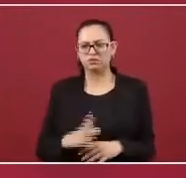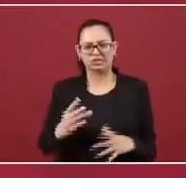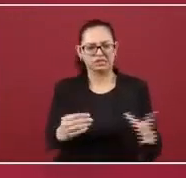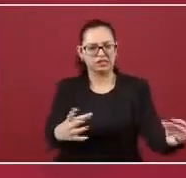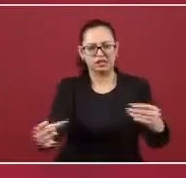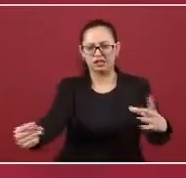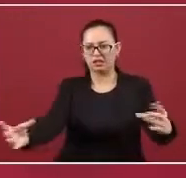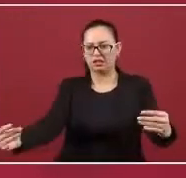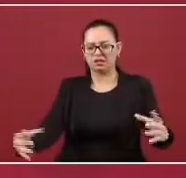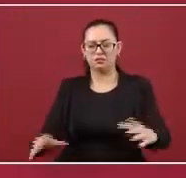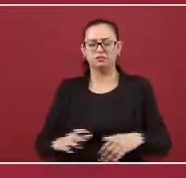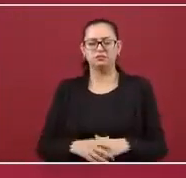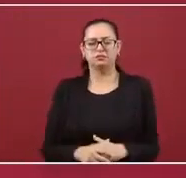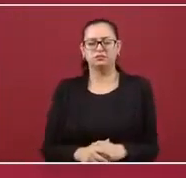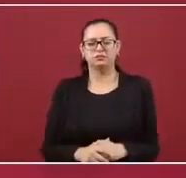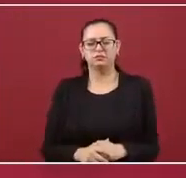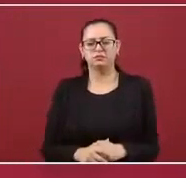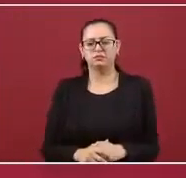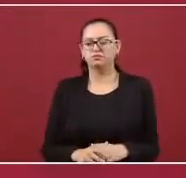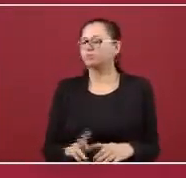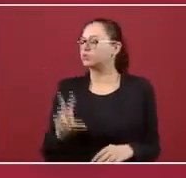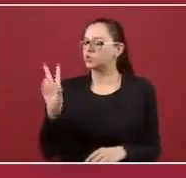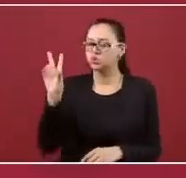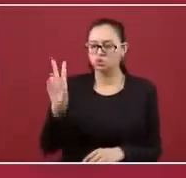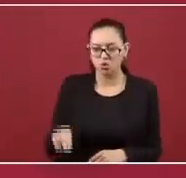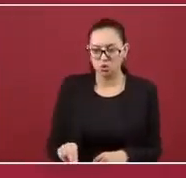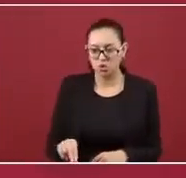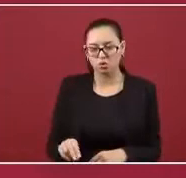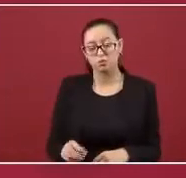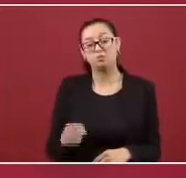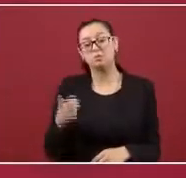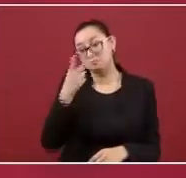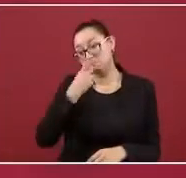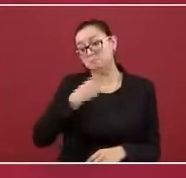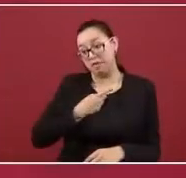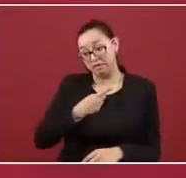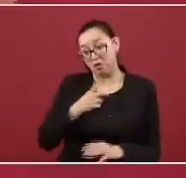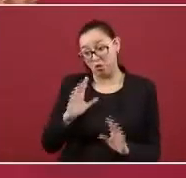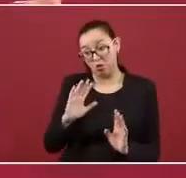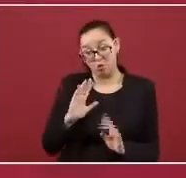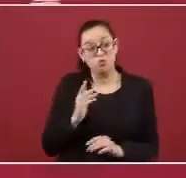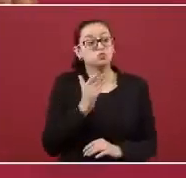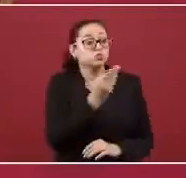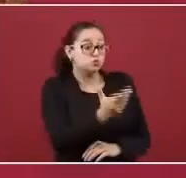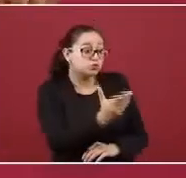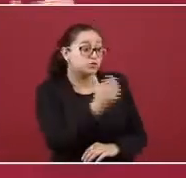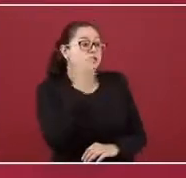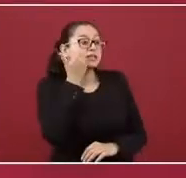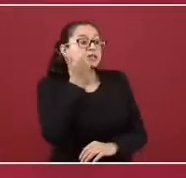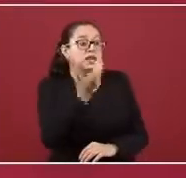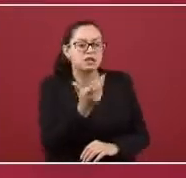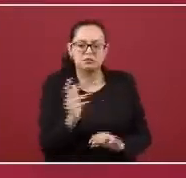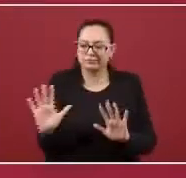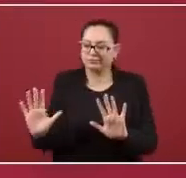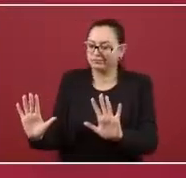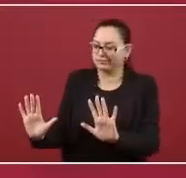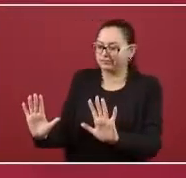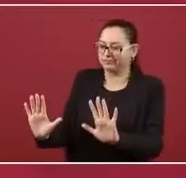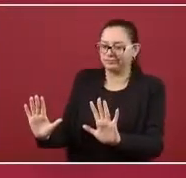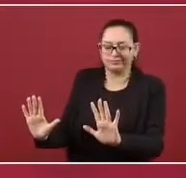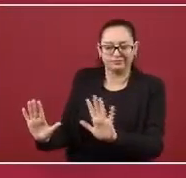No, es que él dijo, si usted quiere, ¿sí? Le dije, eso ni lo plantees,